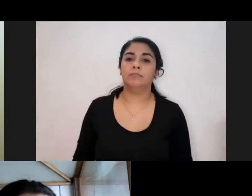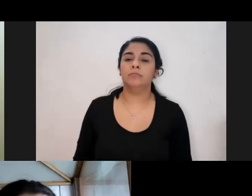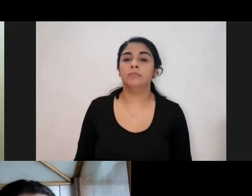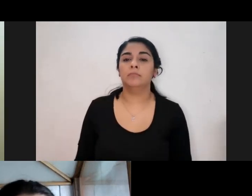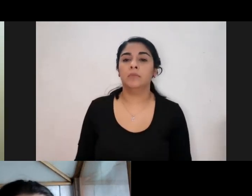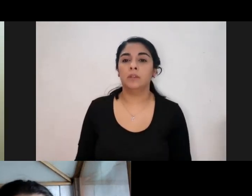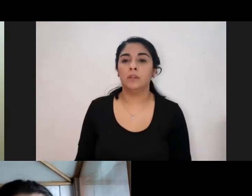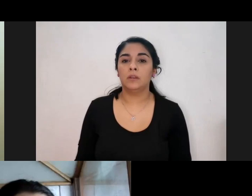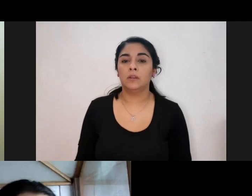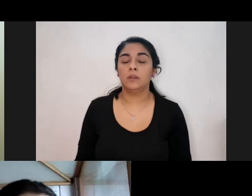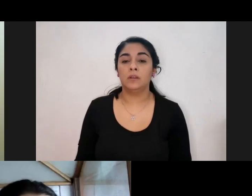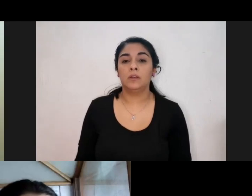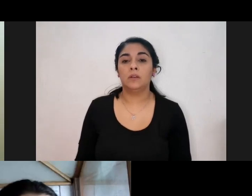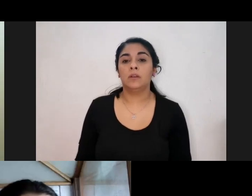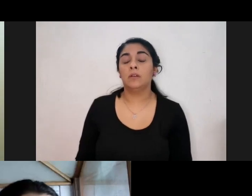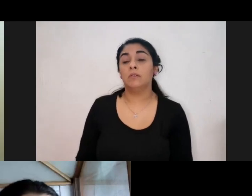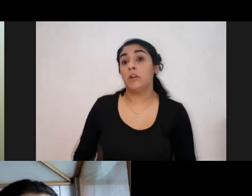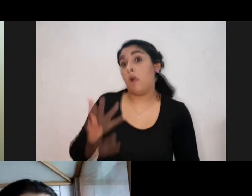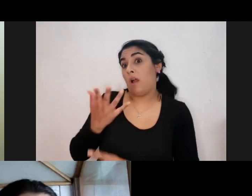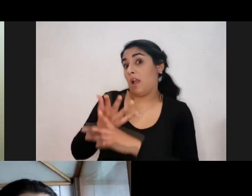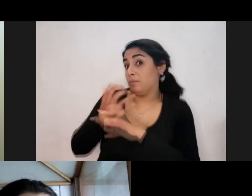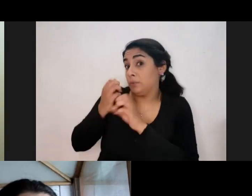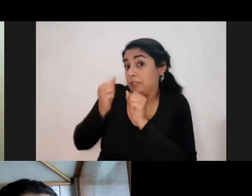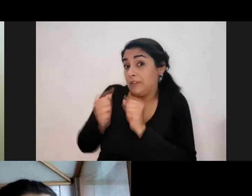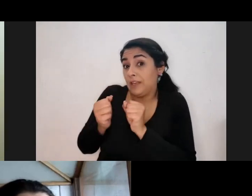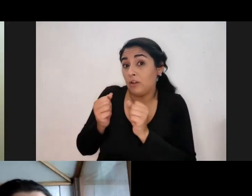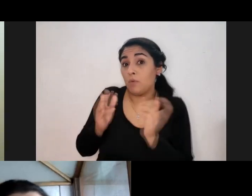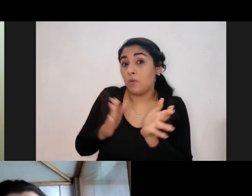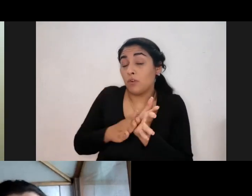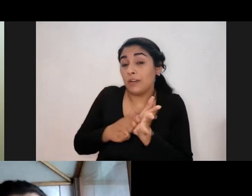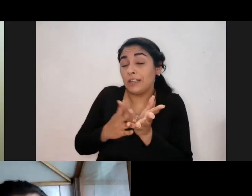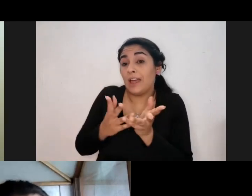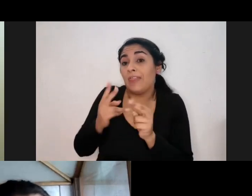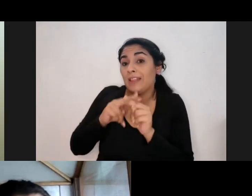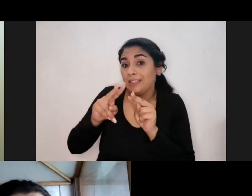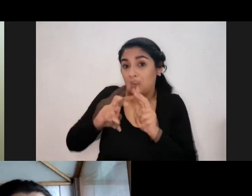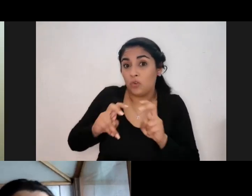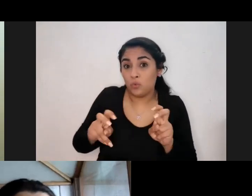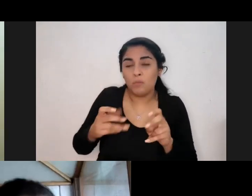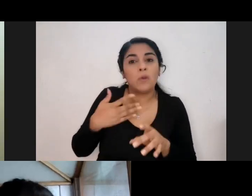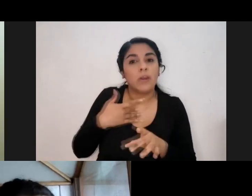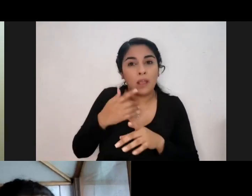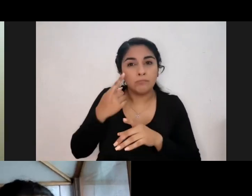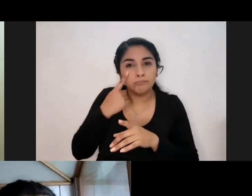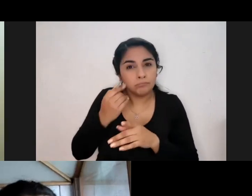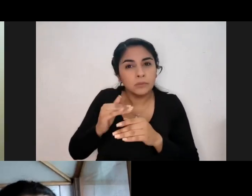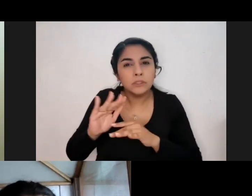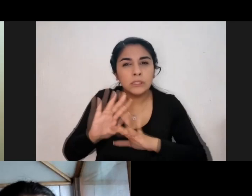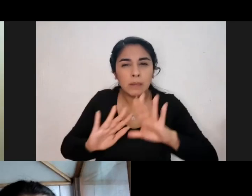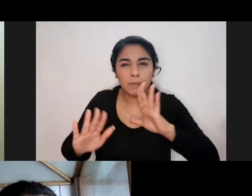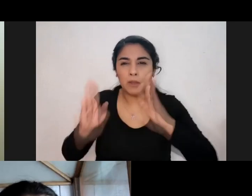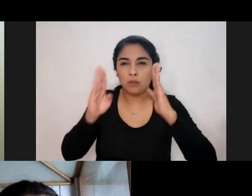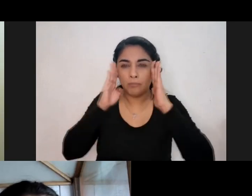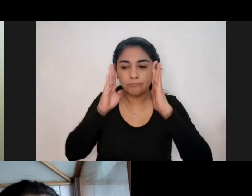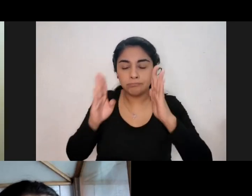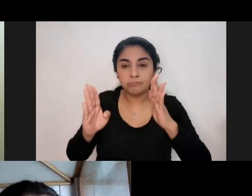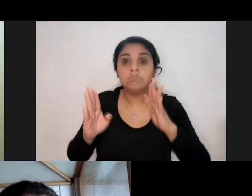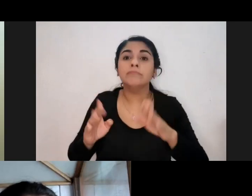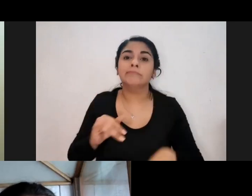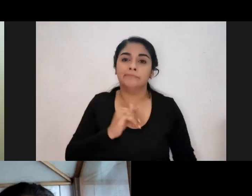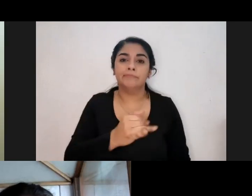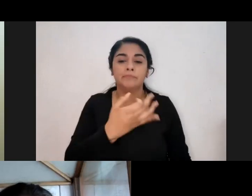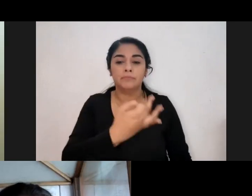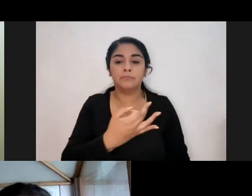menos hay una posibilidad más concreta de hacer los estudios porque hay más seguimiento, ¿no? Hay más Correcto. atención. Correcto. Sí.